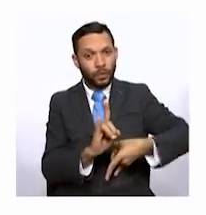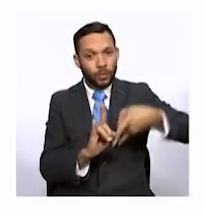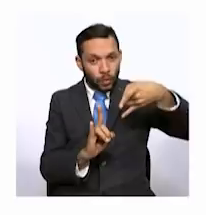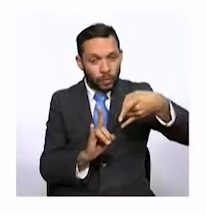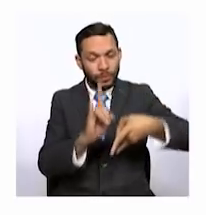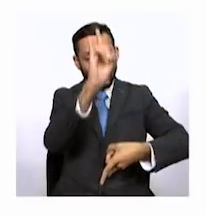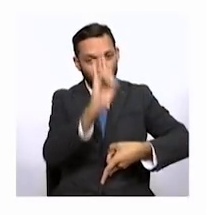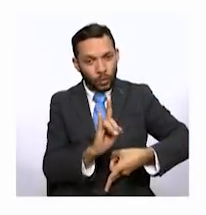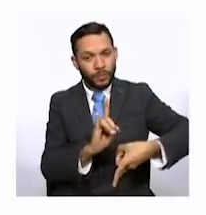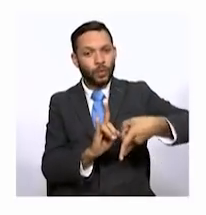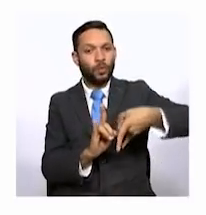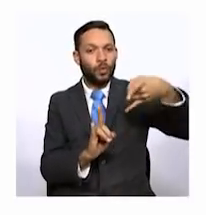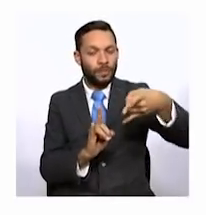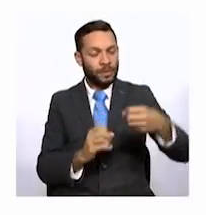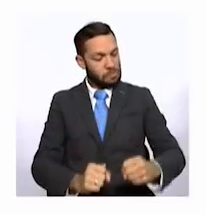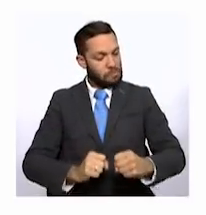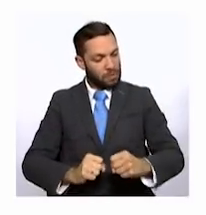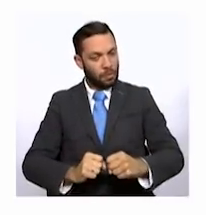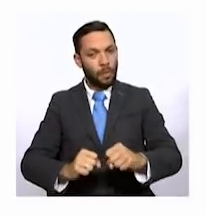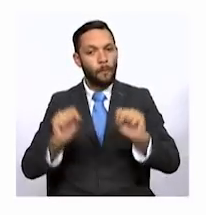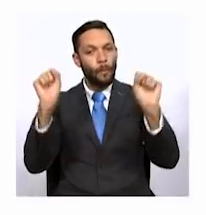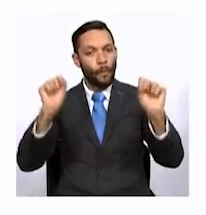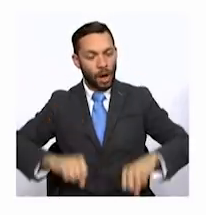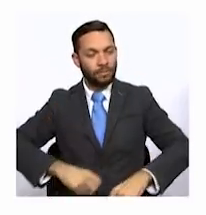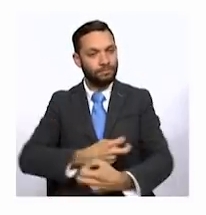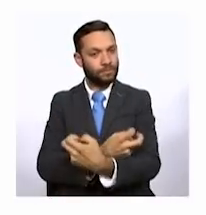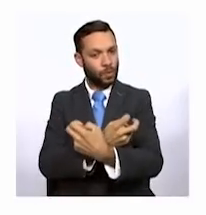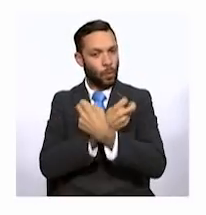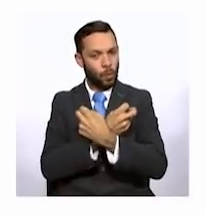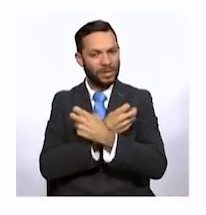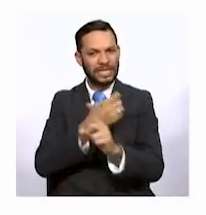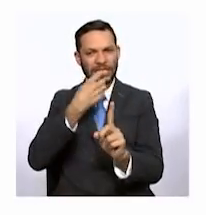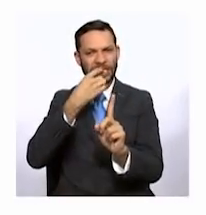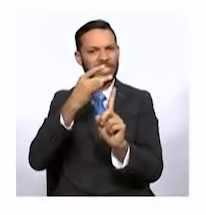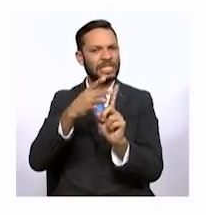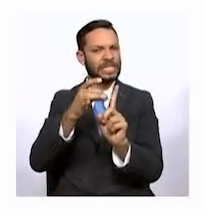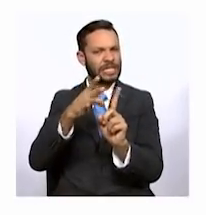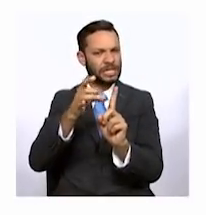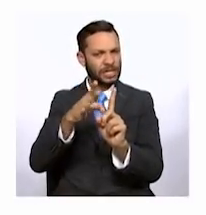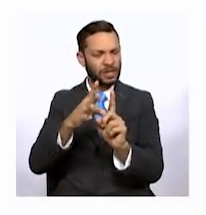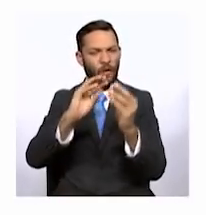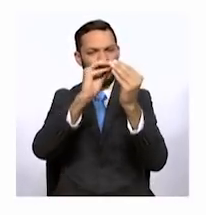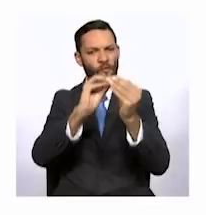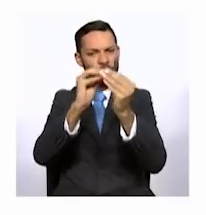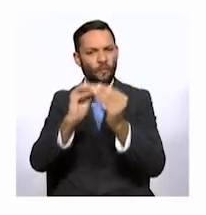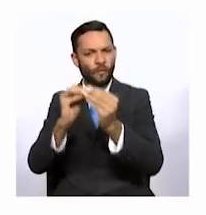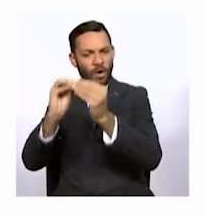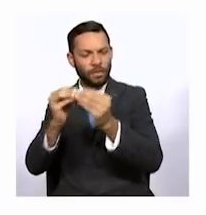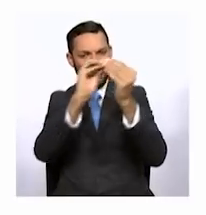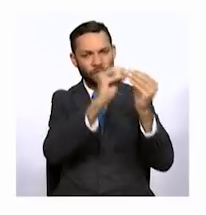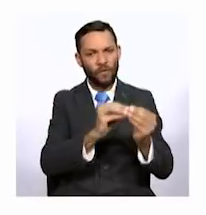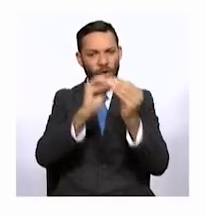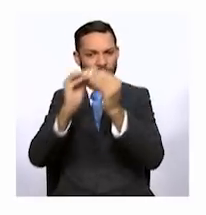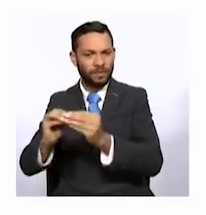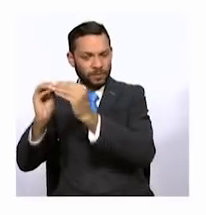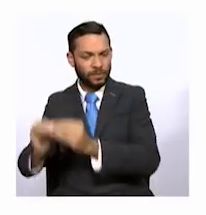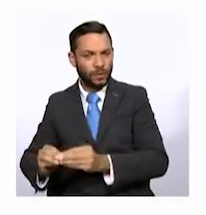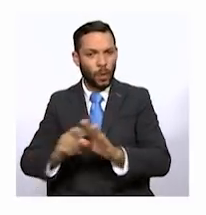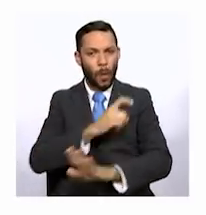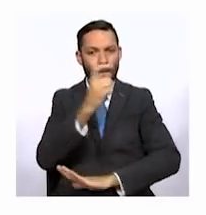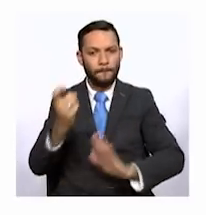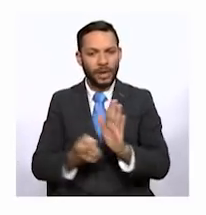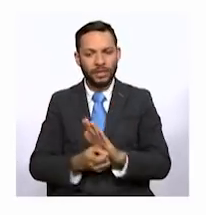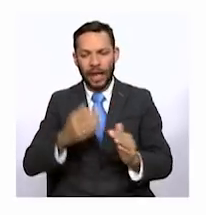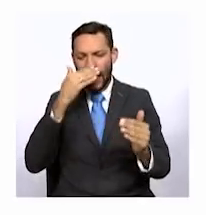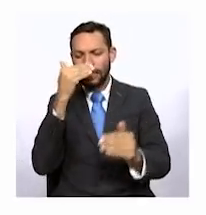nutrición, y esta nutrición pues es la que hace que haga una formación ósea en la edad, pues en los infantes, en